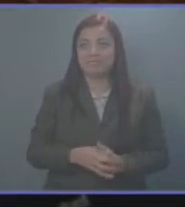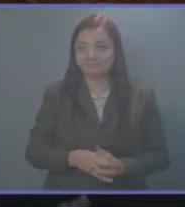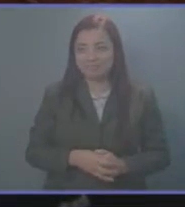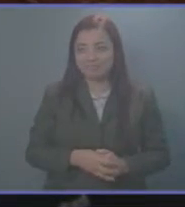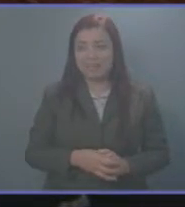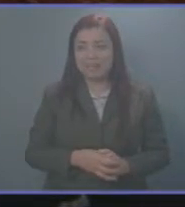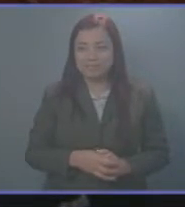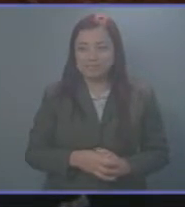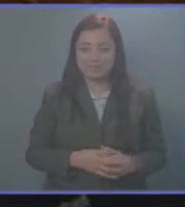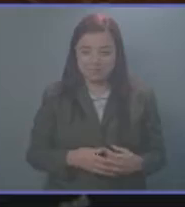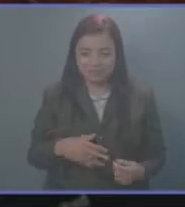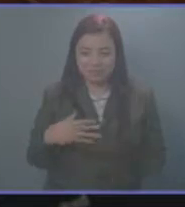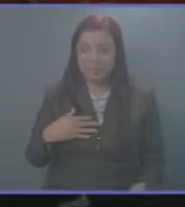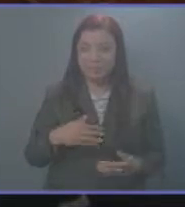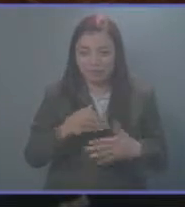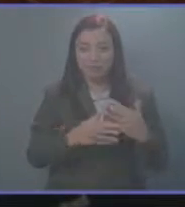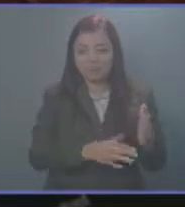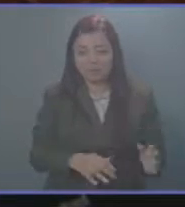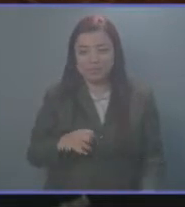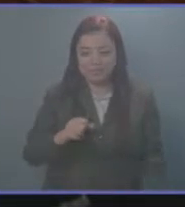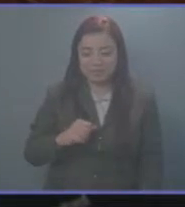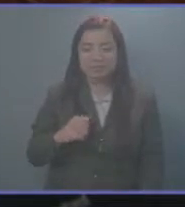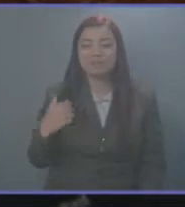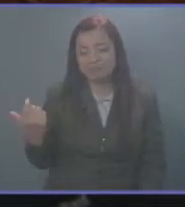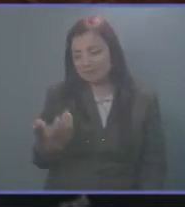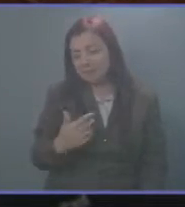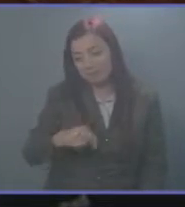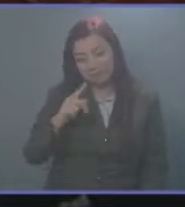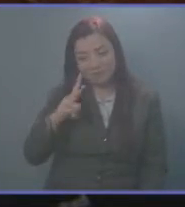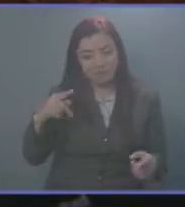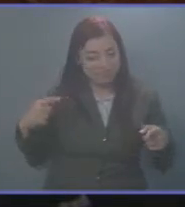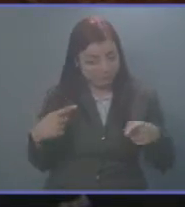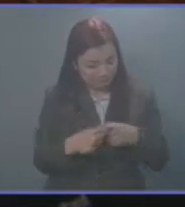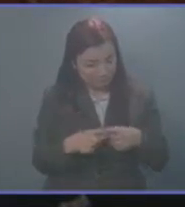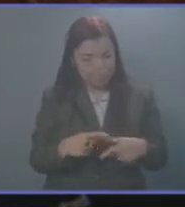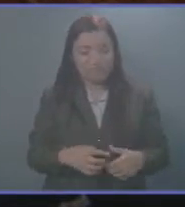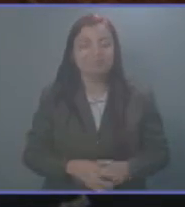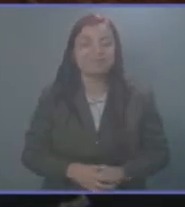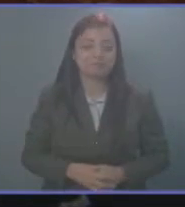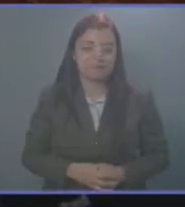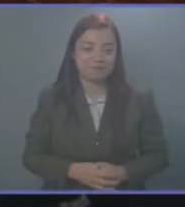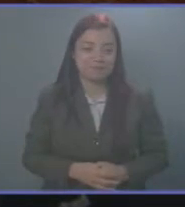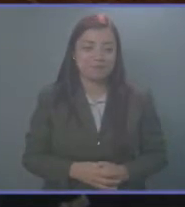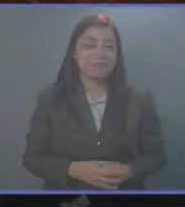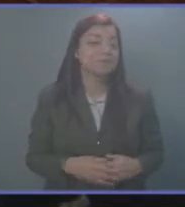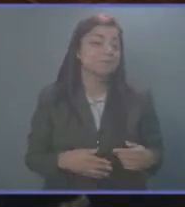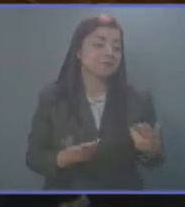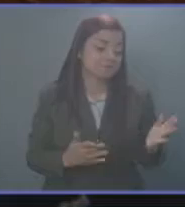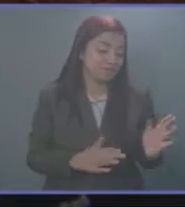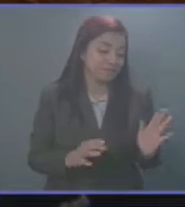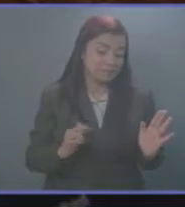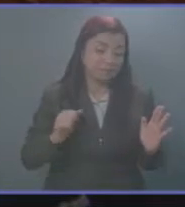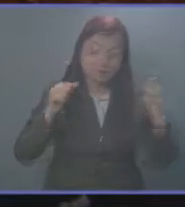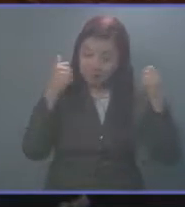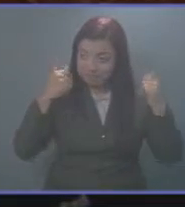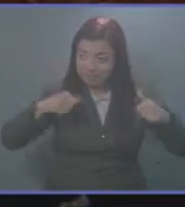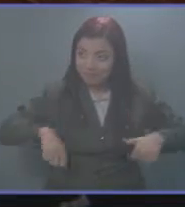Es por ello que ante las ilegalidades que aquí se están cometiendo con esta